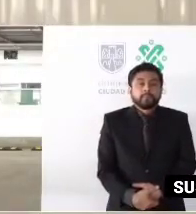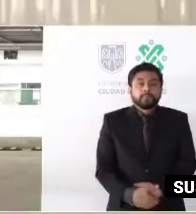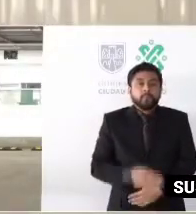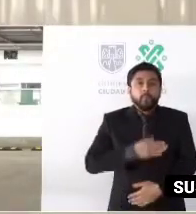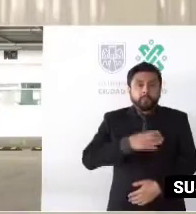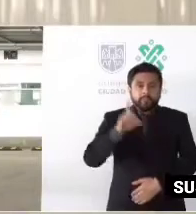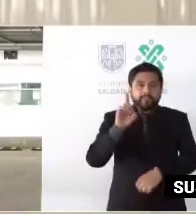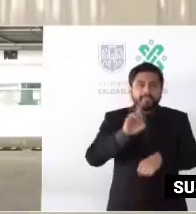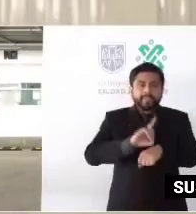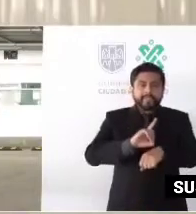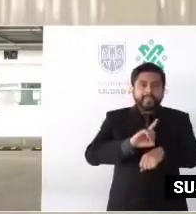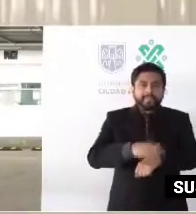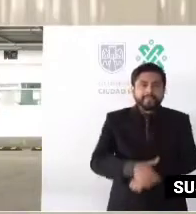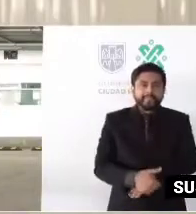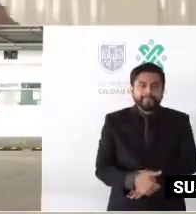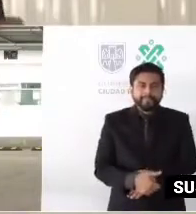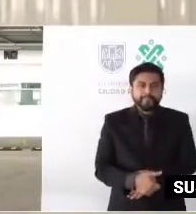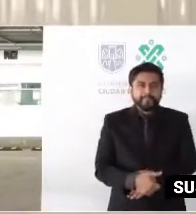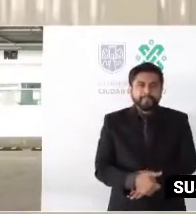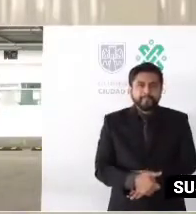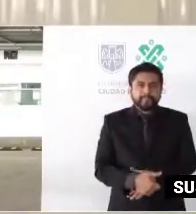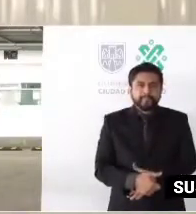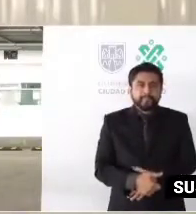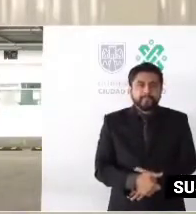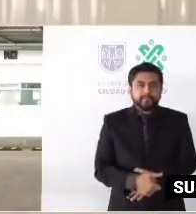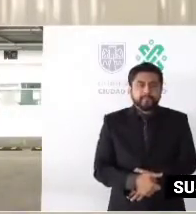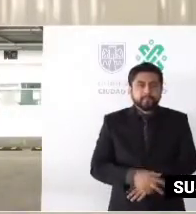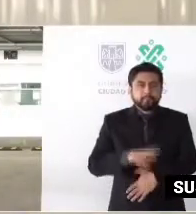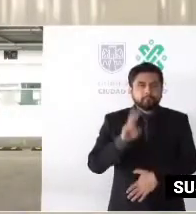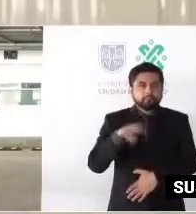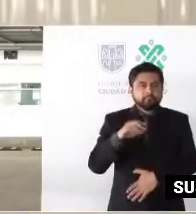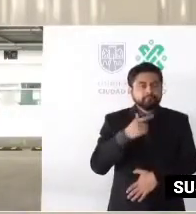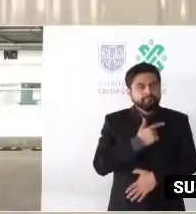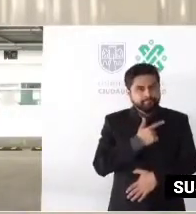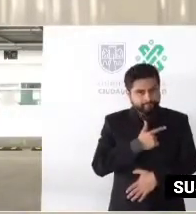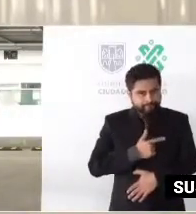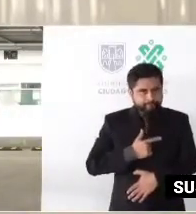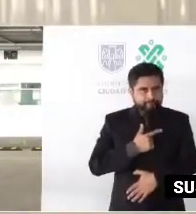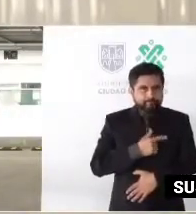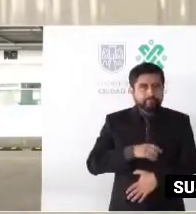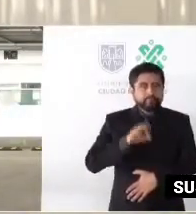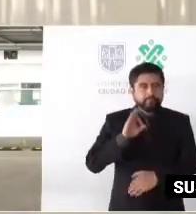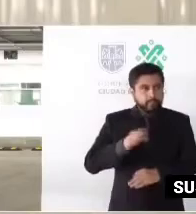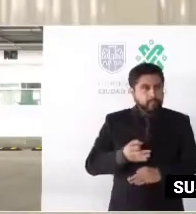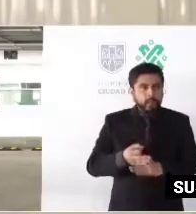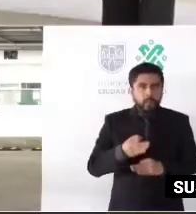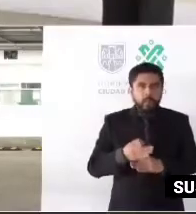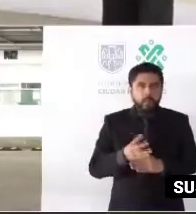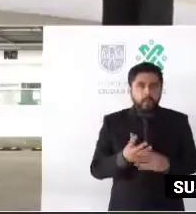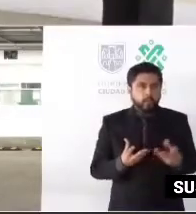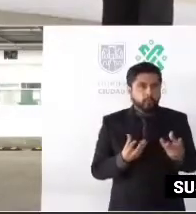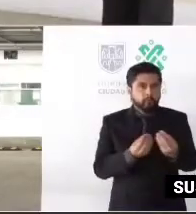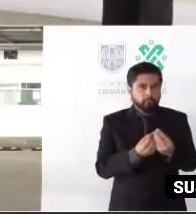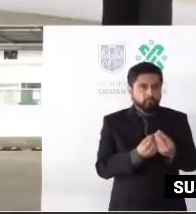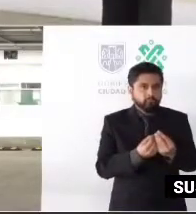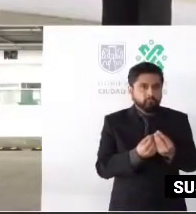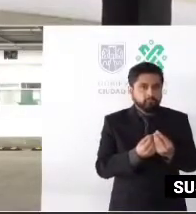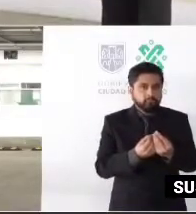Buenos días. Es un placer estar con la jefa de gobierno, la